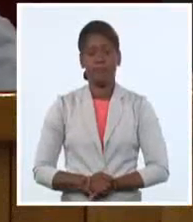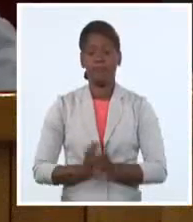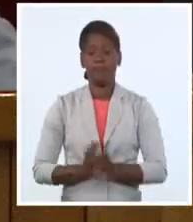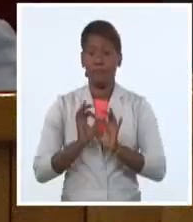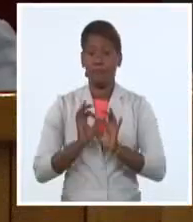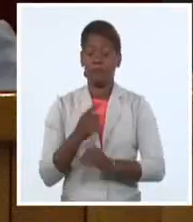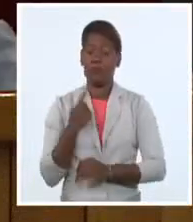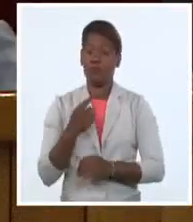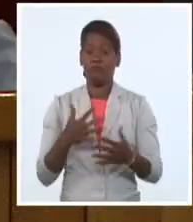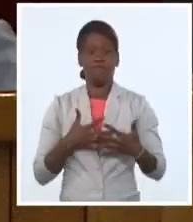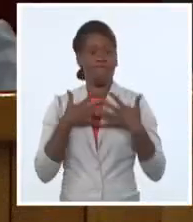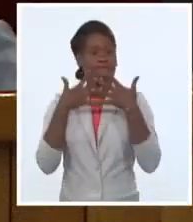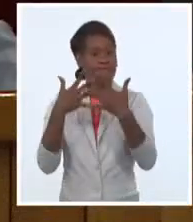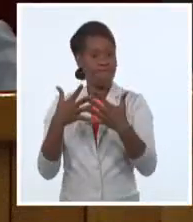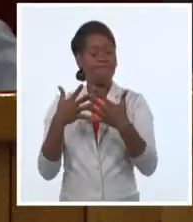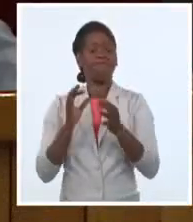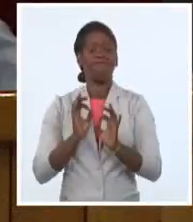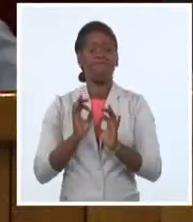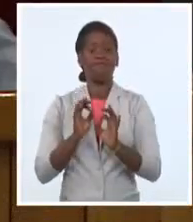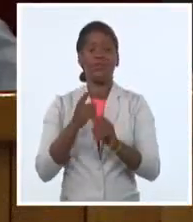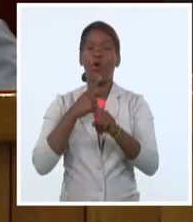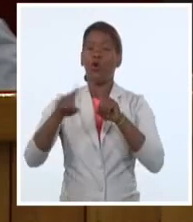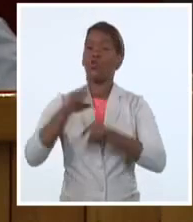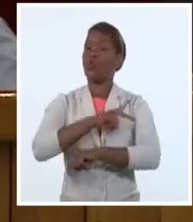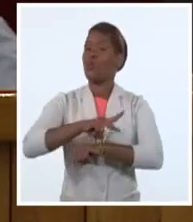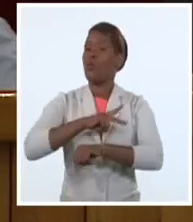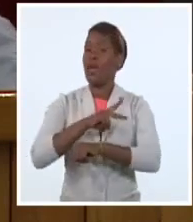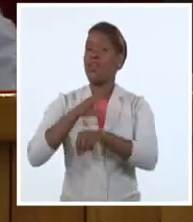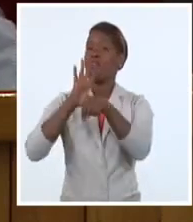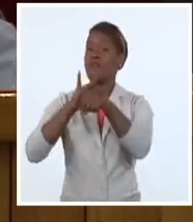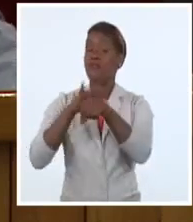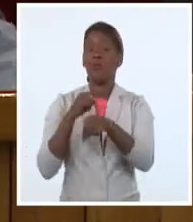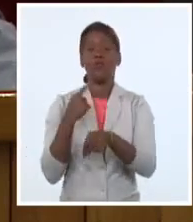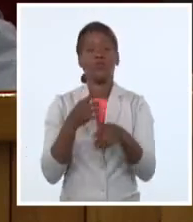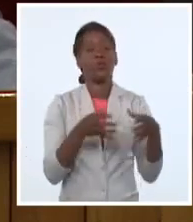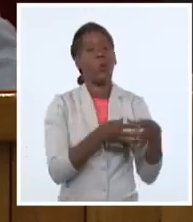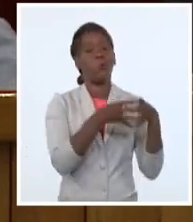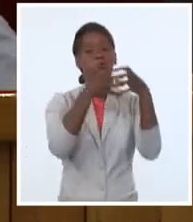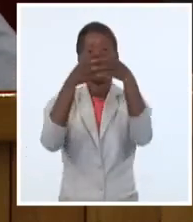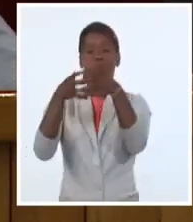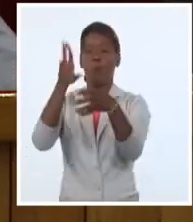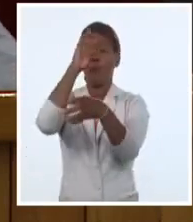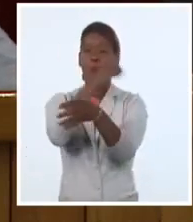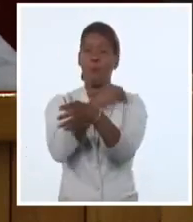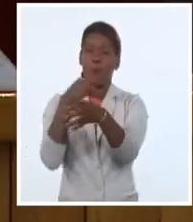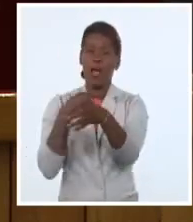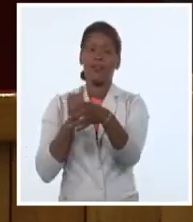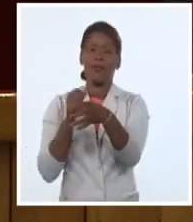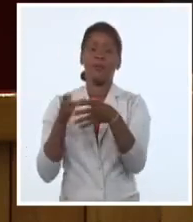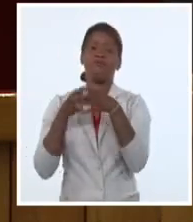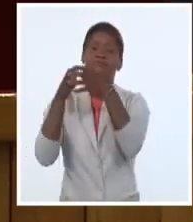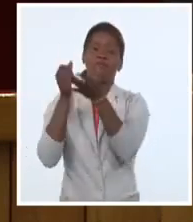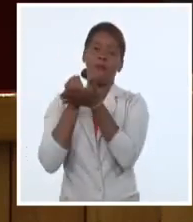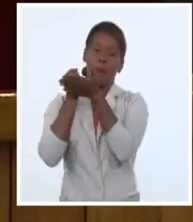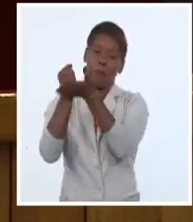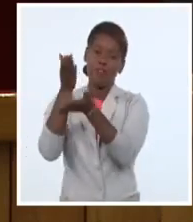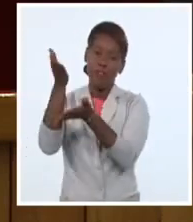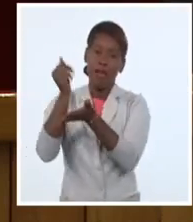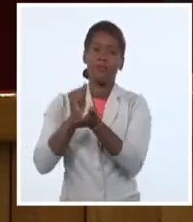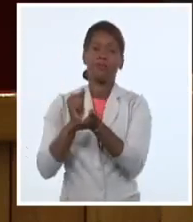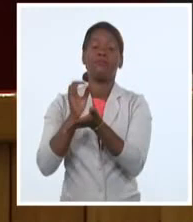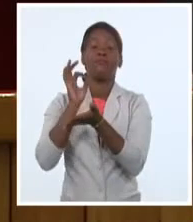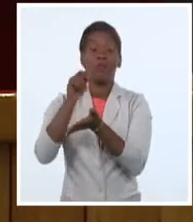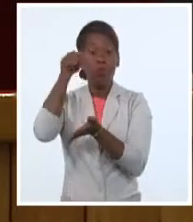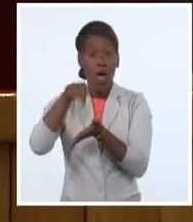Cuba, reconocida con agradecimiento en todo el mundo, unas 57 brigadas médicas del contingente Henry Reef